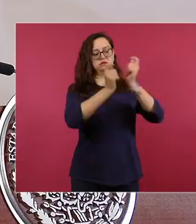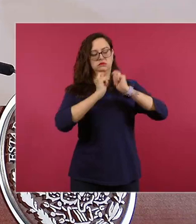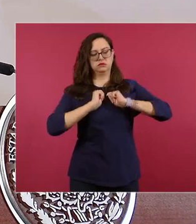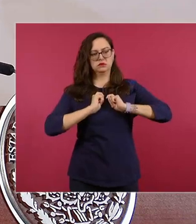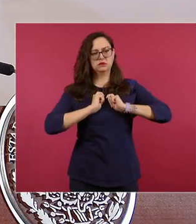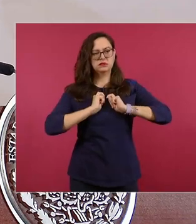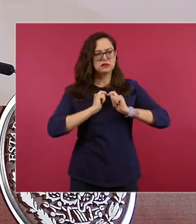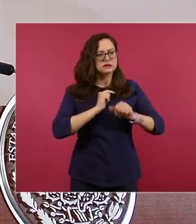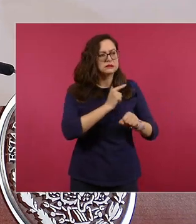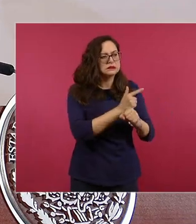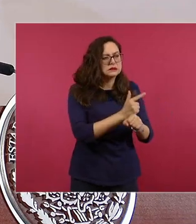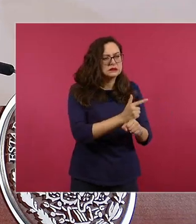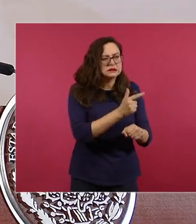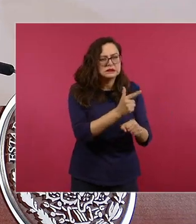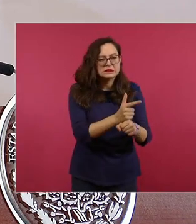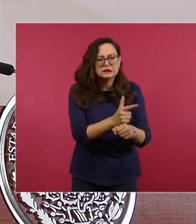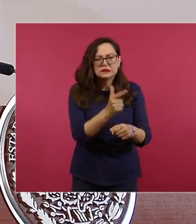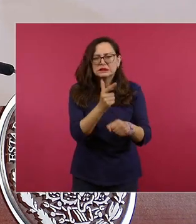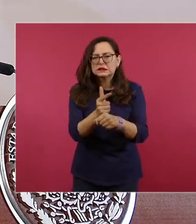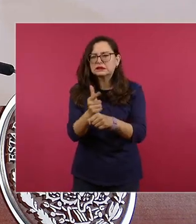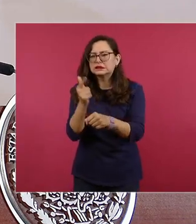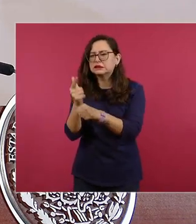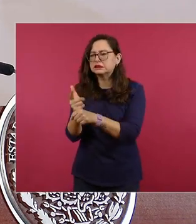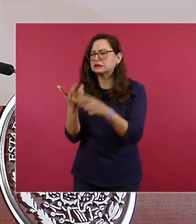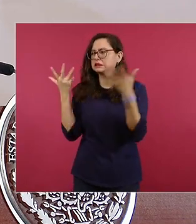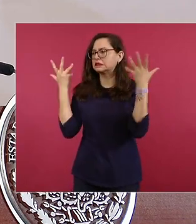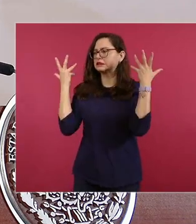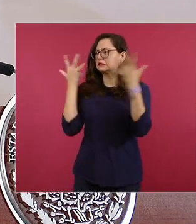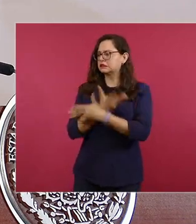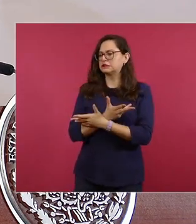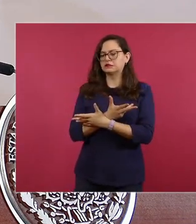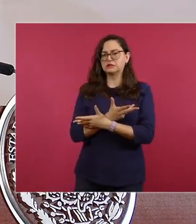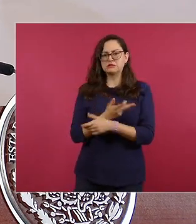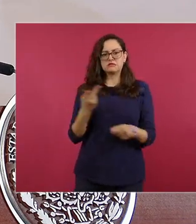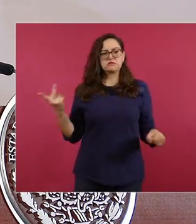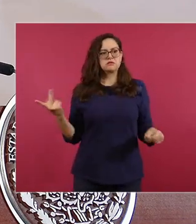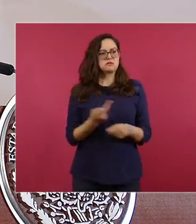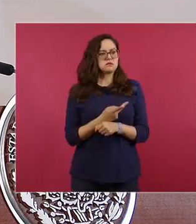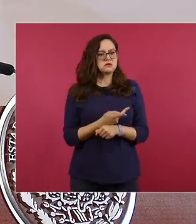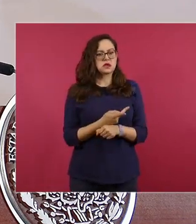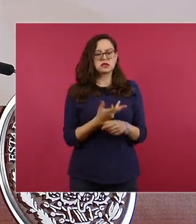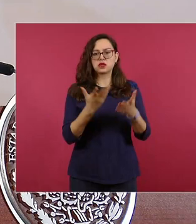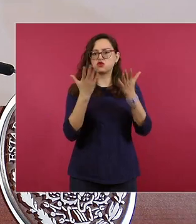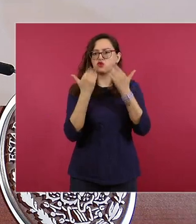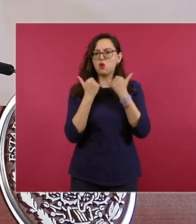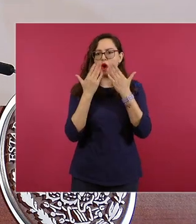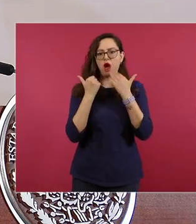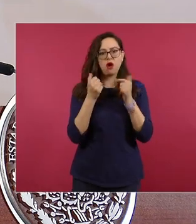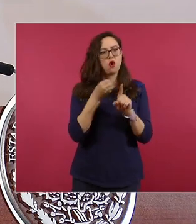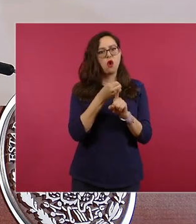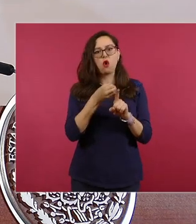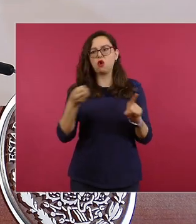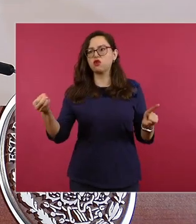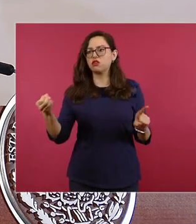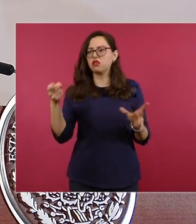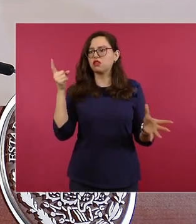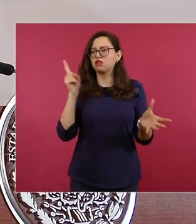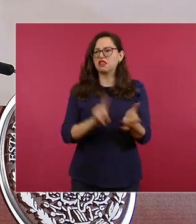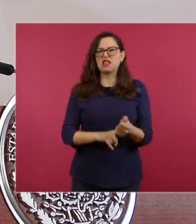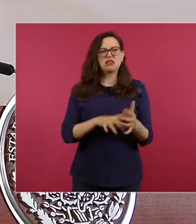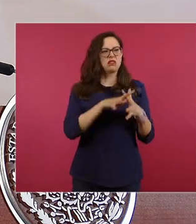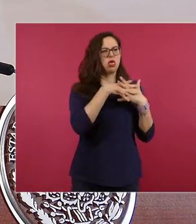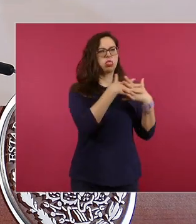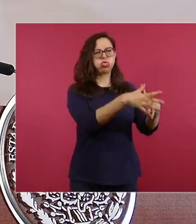irregularidades. La principal fue el vacío de autoridad caracterizado por la falta de orden. Predominaba la falta